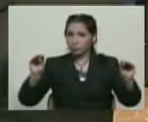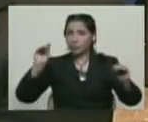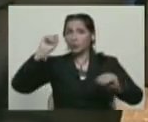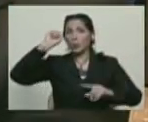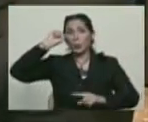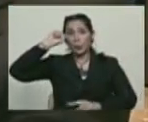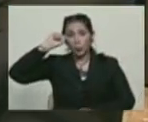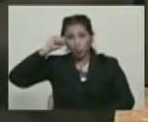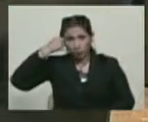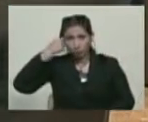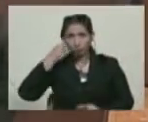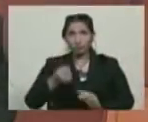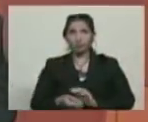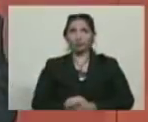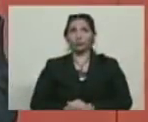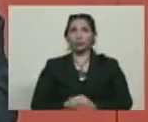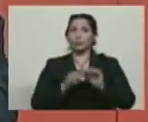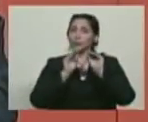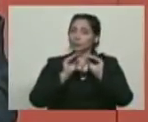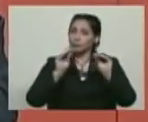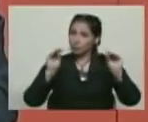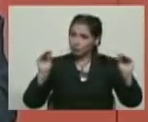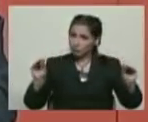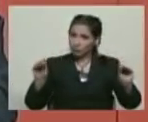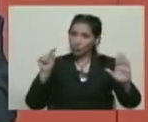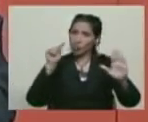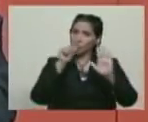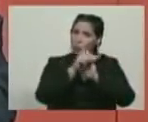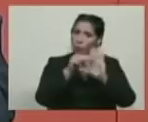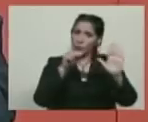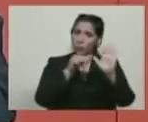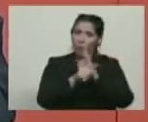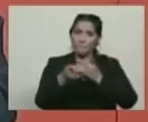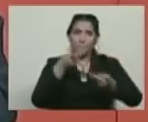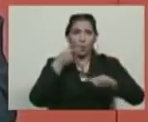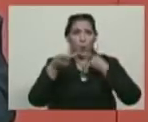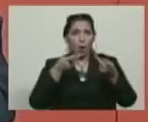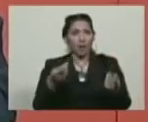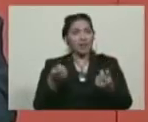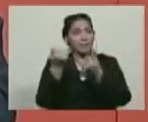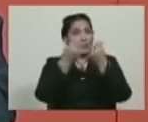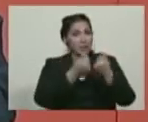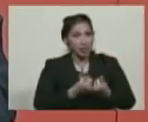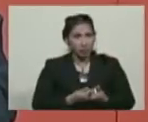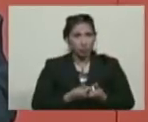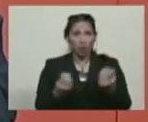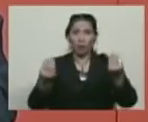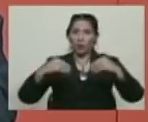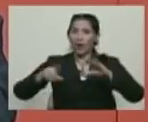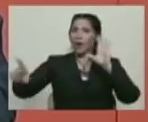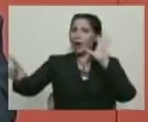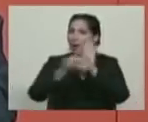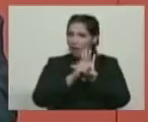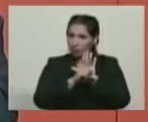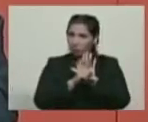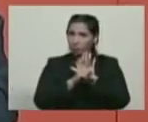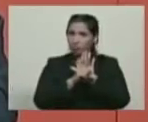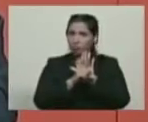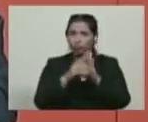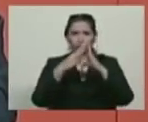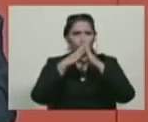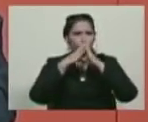un llamado al cumplimiento de la política de precios acordados que es una ley de la república a todos los sectores